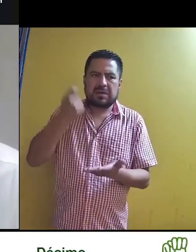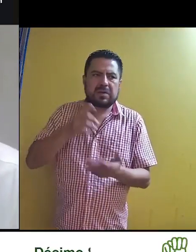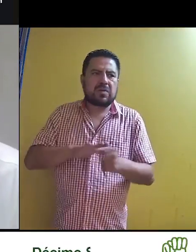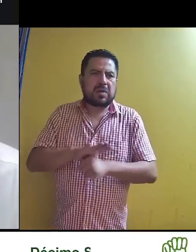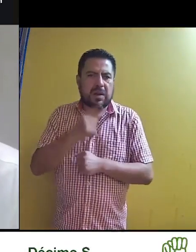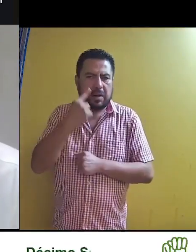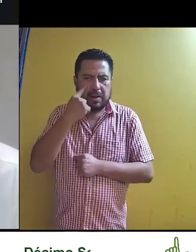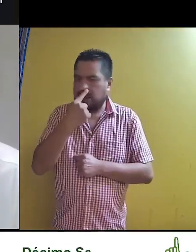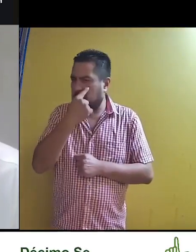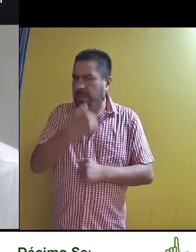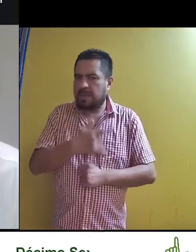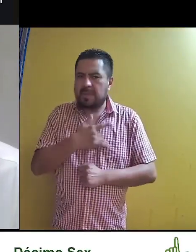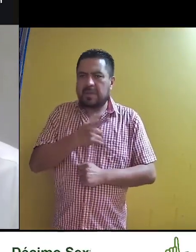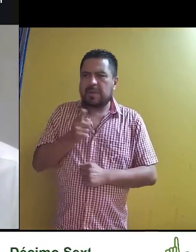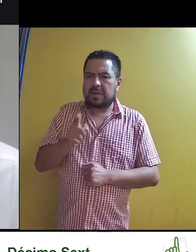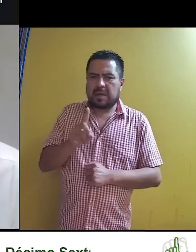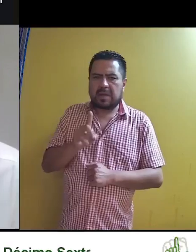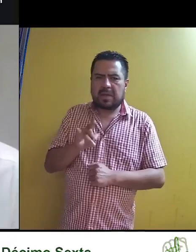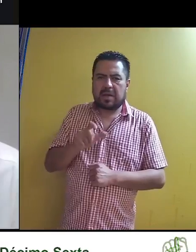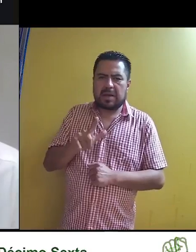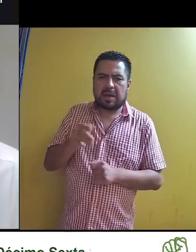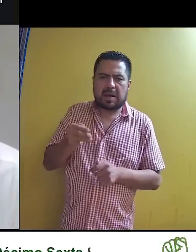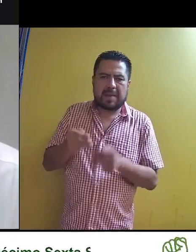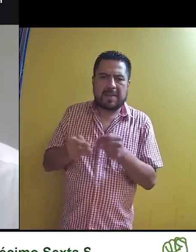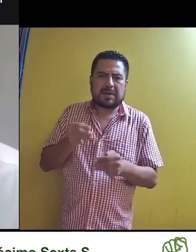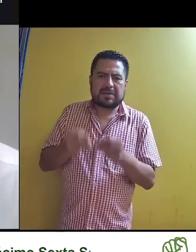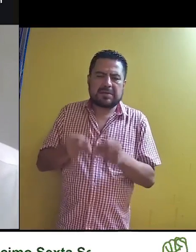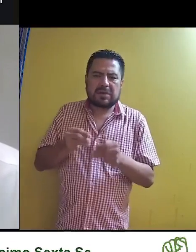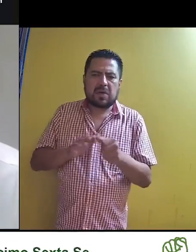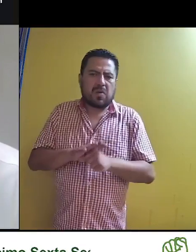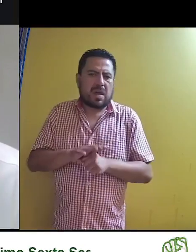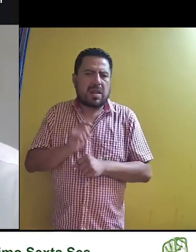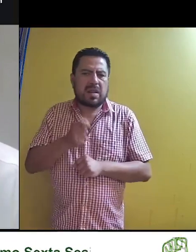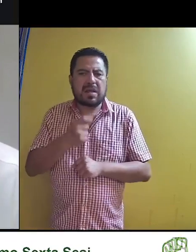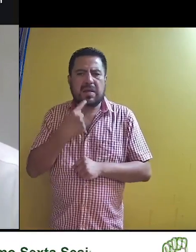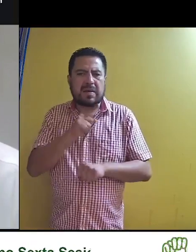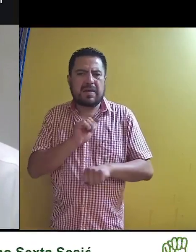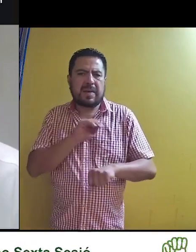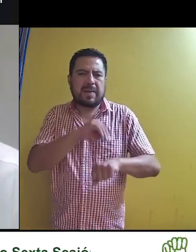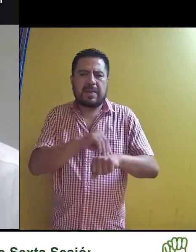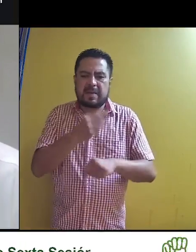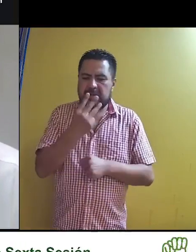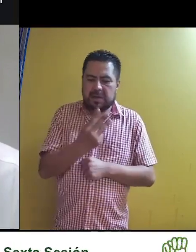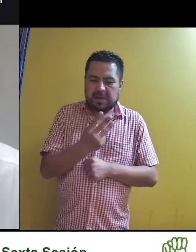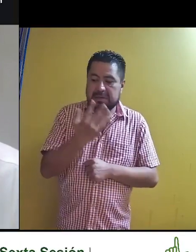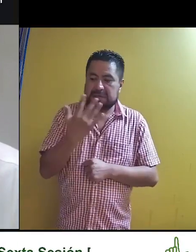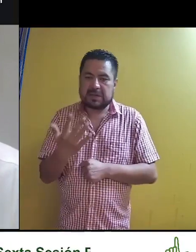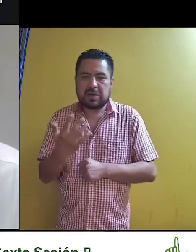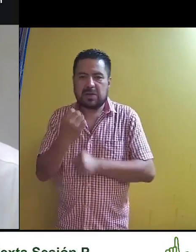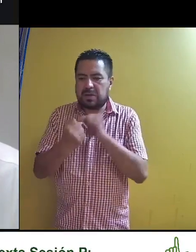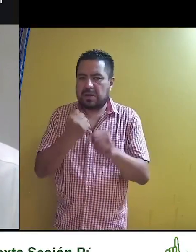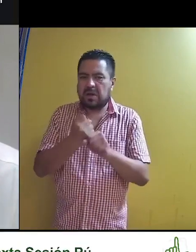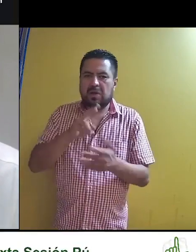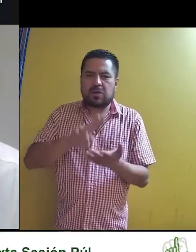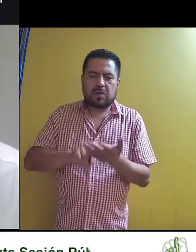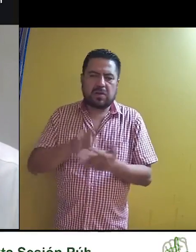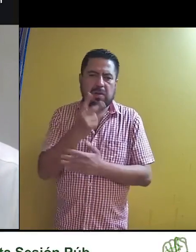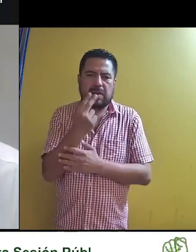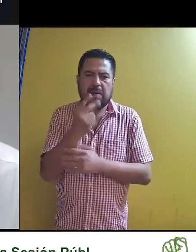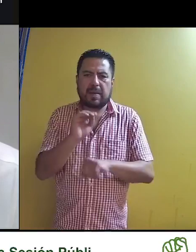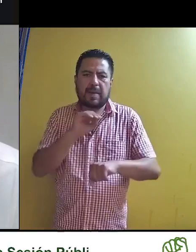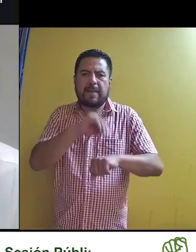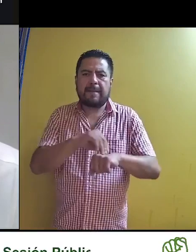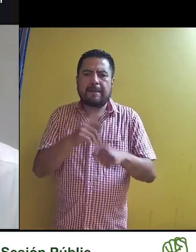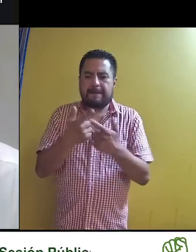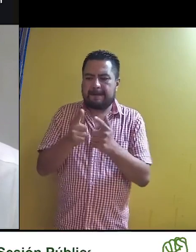a su consideración el magistrado Daniel Preciado Temiquel en los recursos de apelación 3 y 5 del año en curso, promovidos por